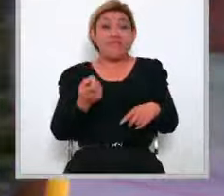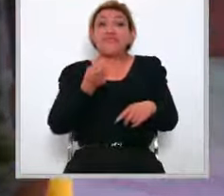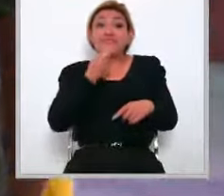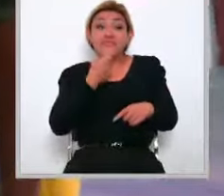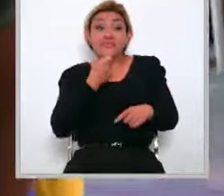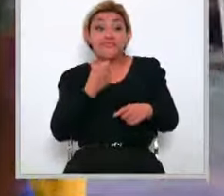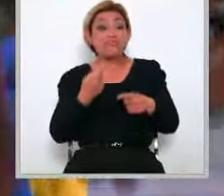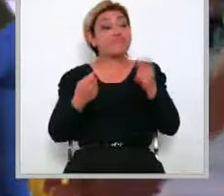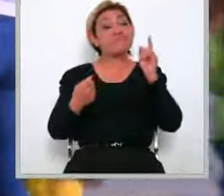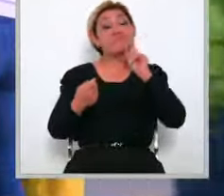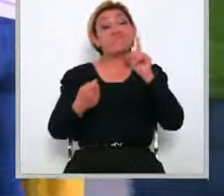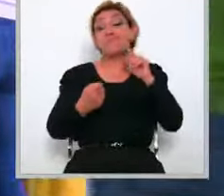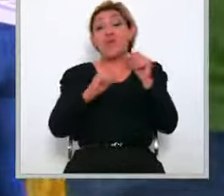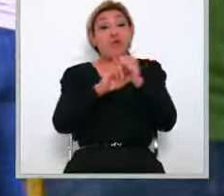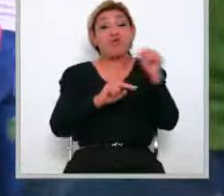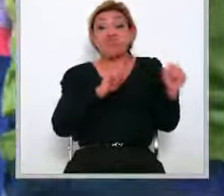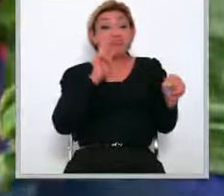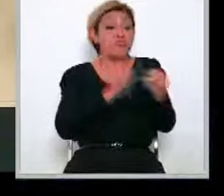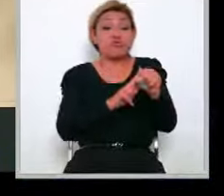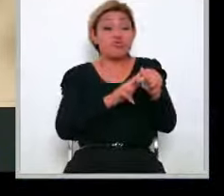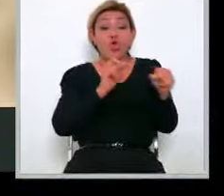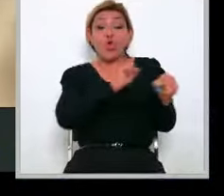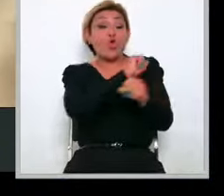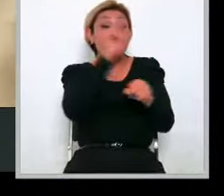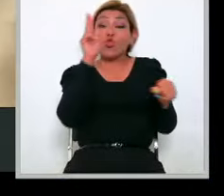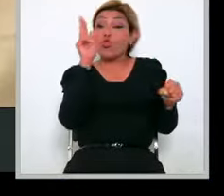estás muy feliz, ¿qué haces?